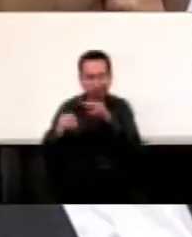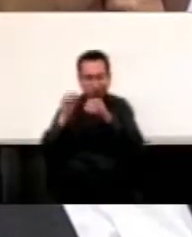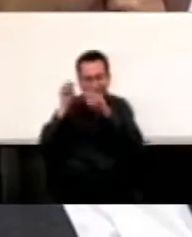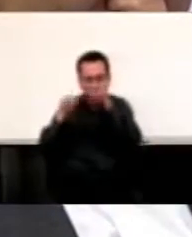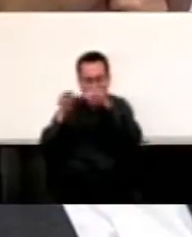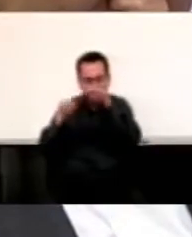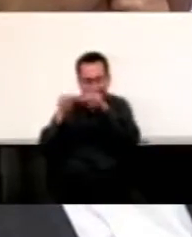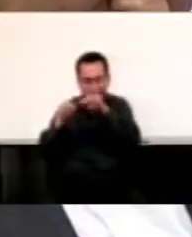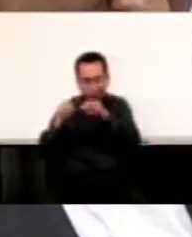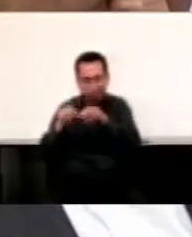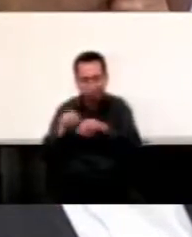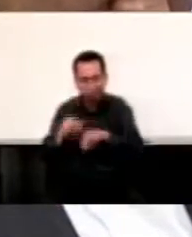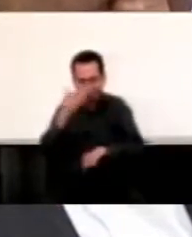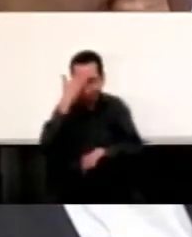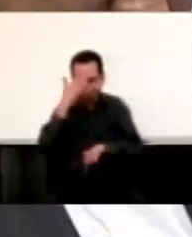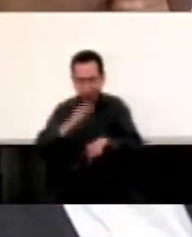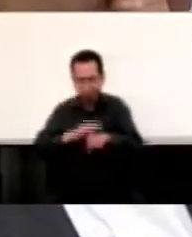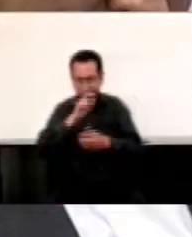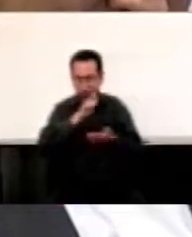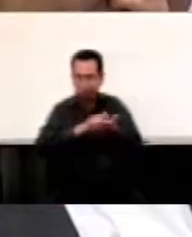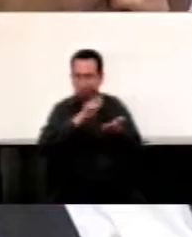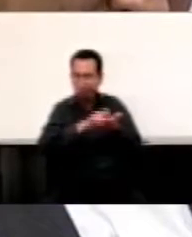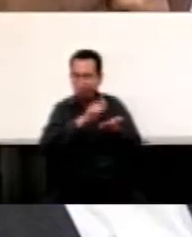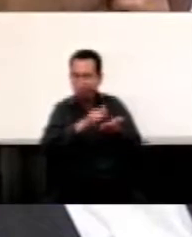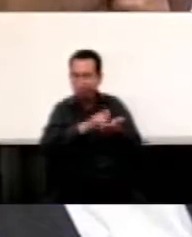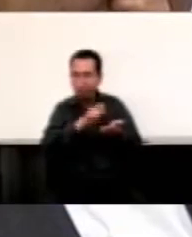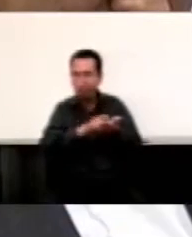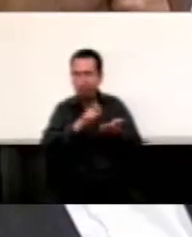hacen, sino que